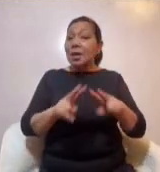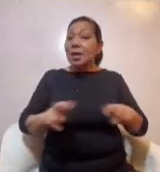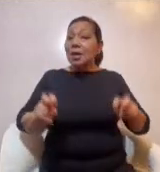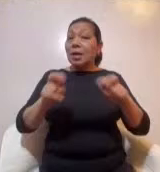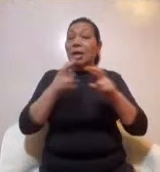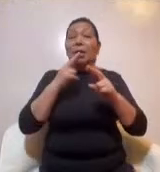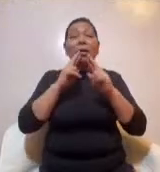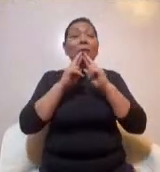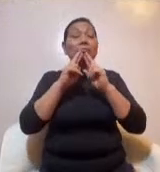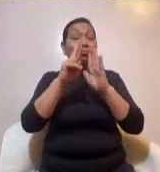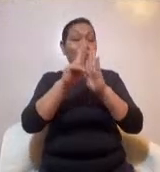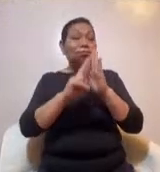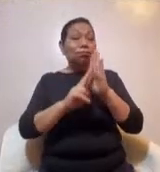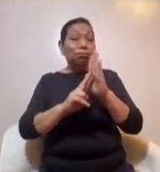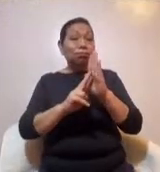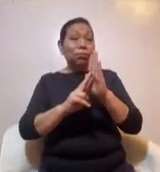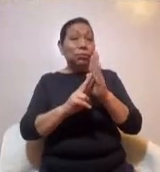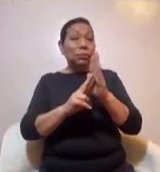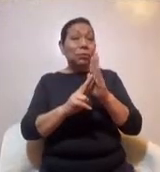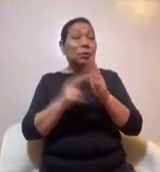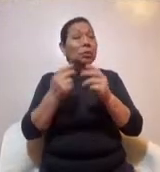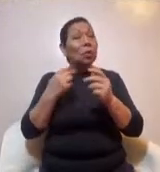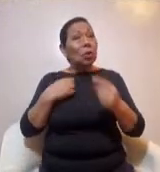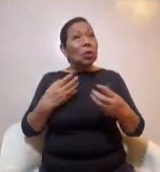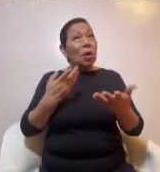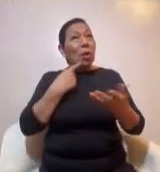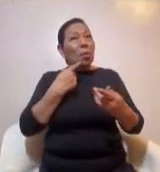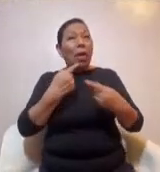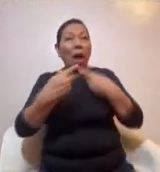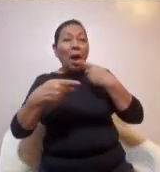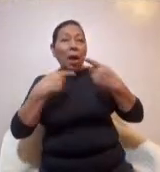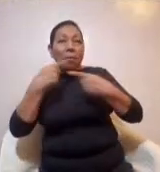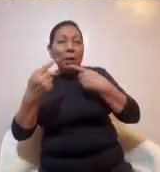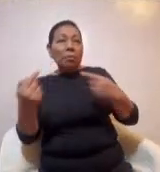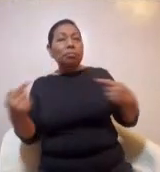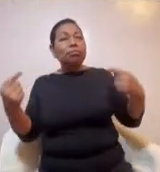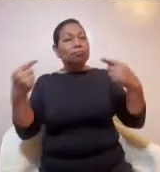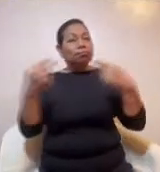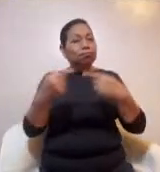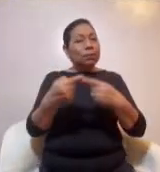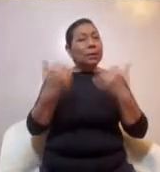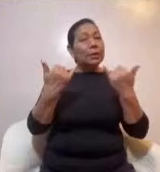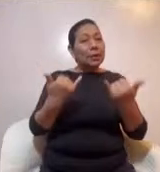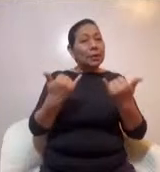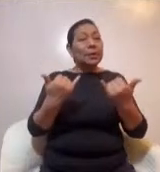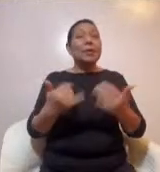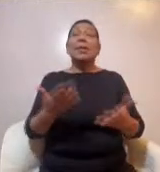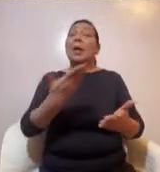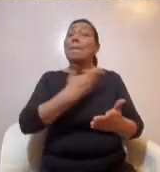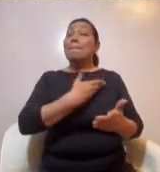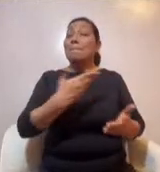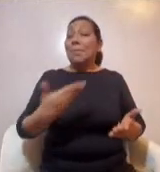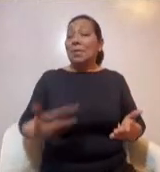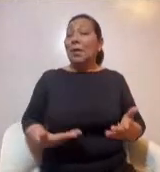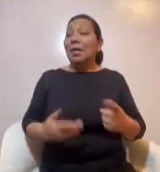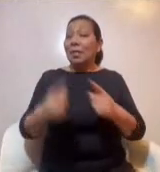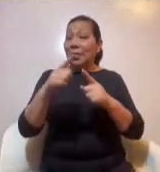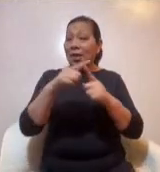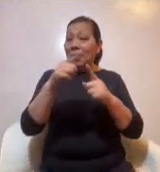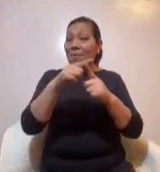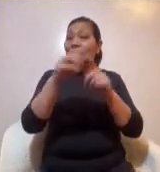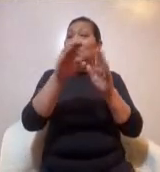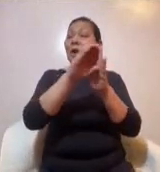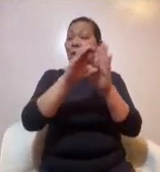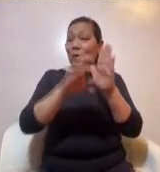el análisis y la resolución de las controversias. Desde esta óptica, la actual presidenta